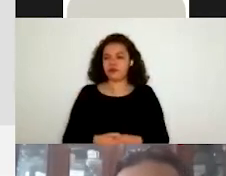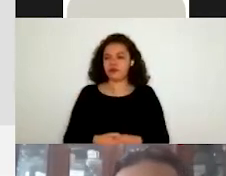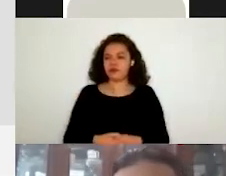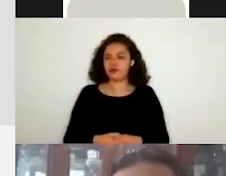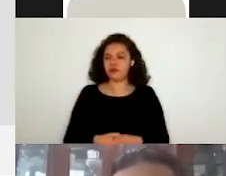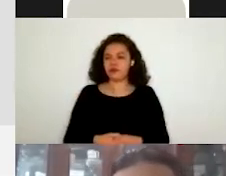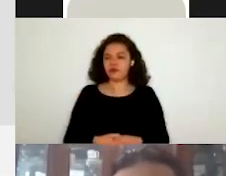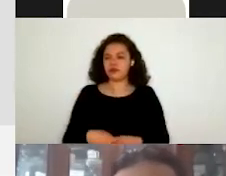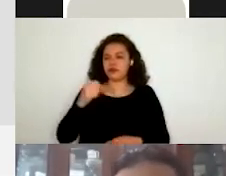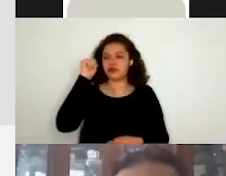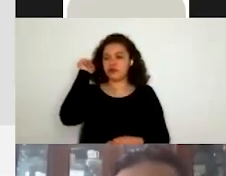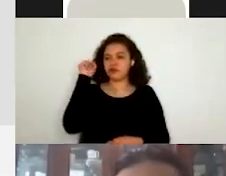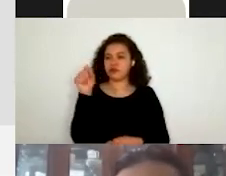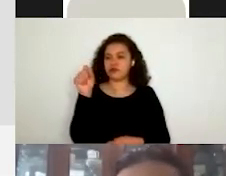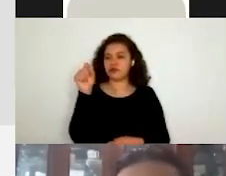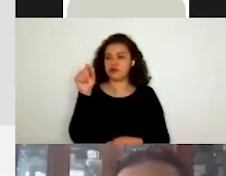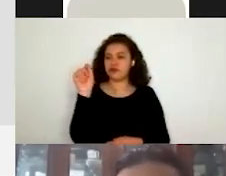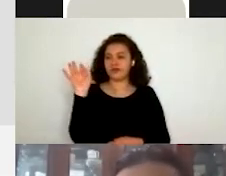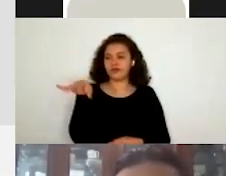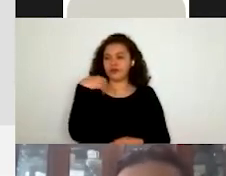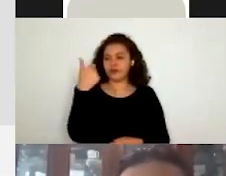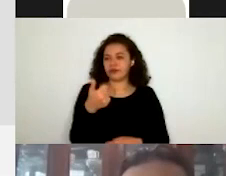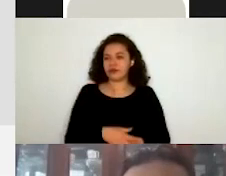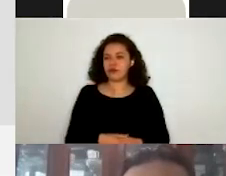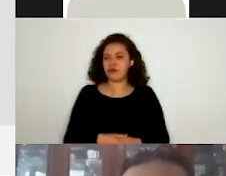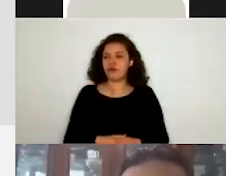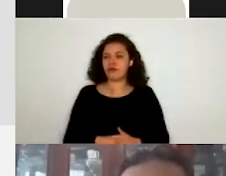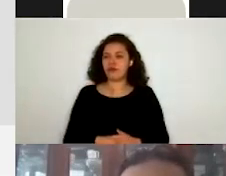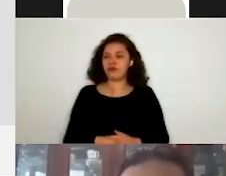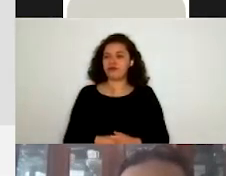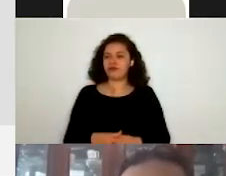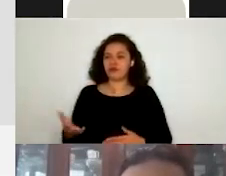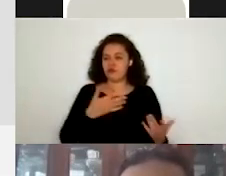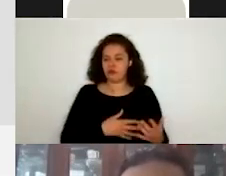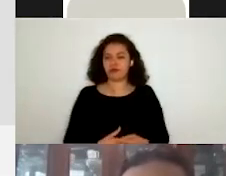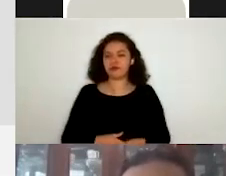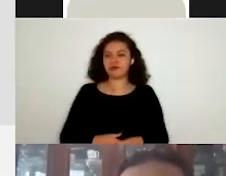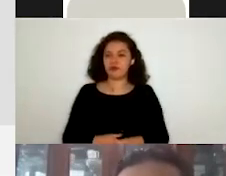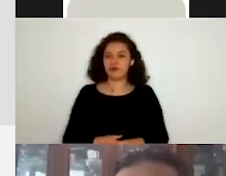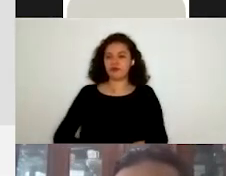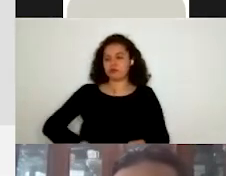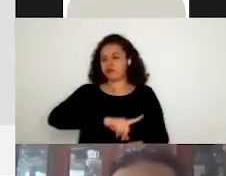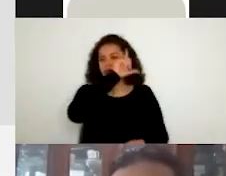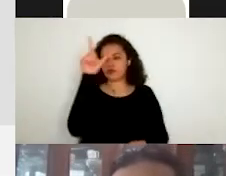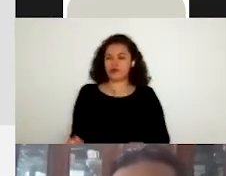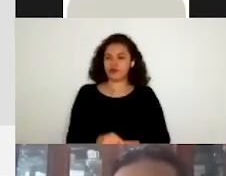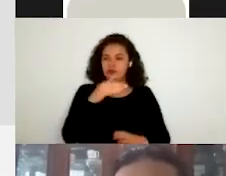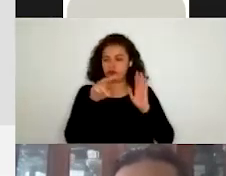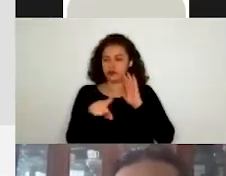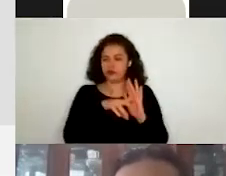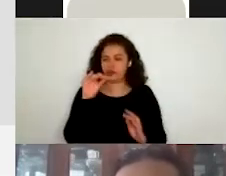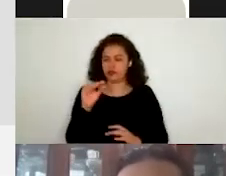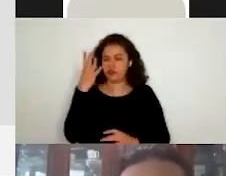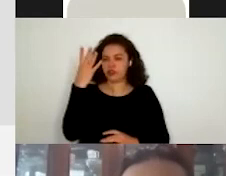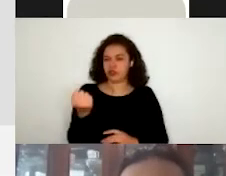9 punto y 6 dígitos adelante. Y después menos 99 punto, 6